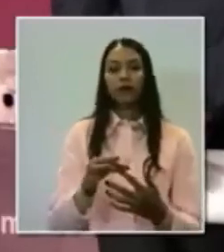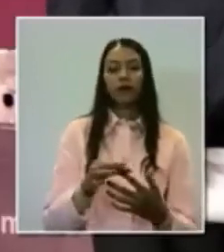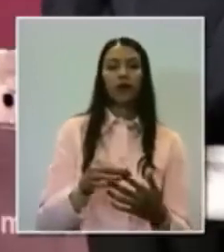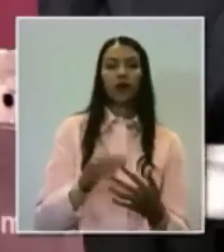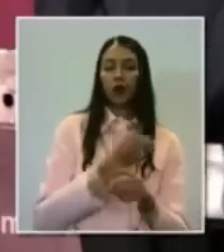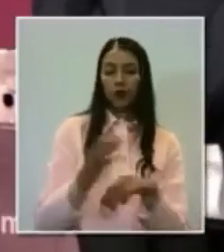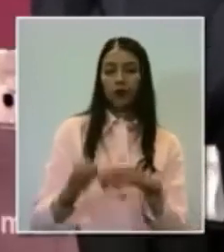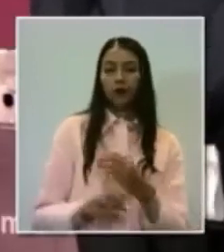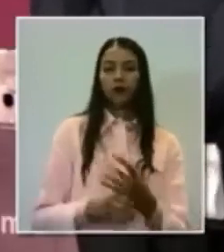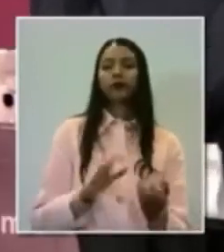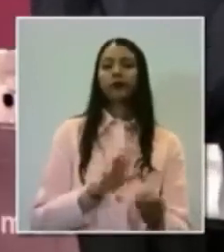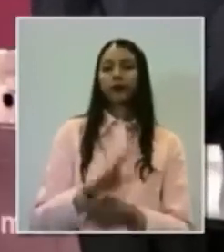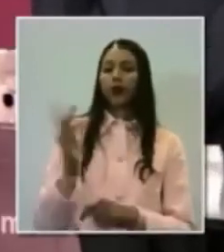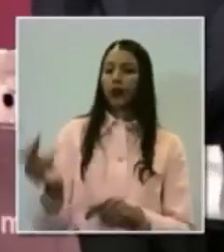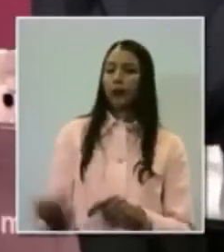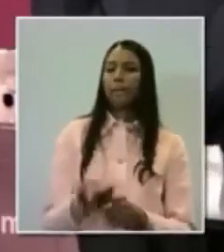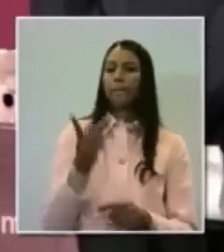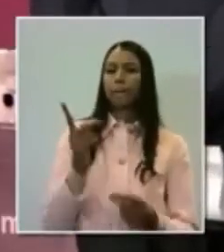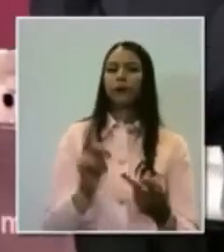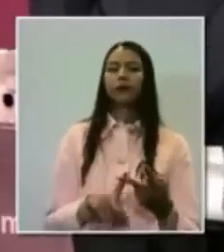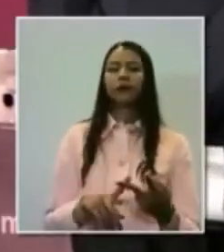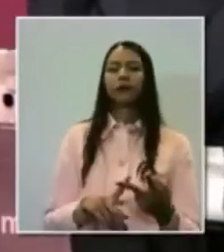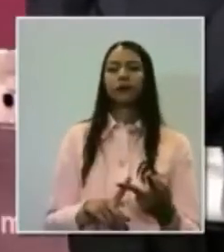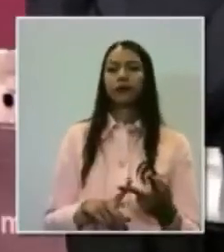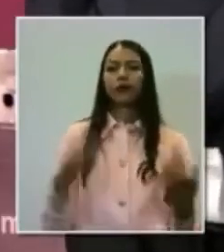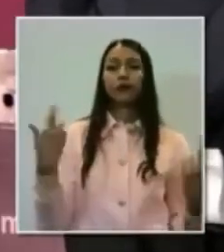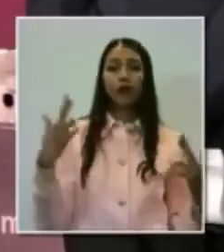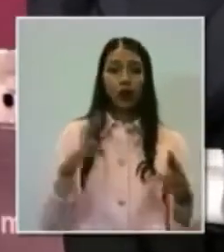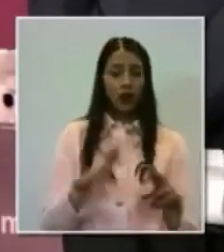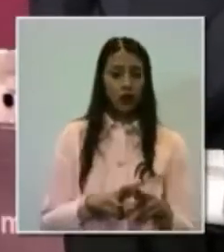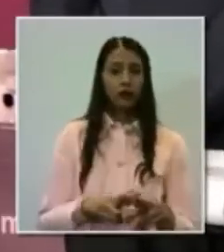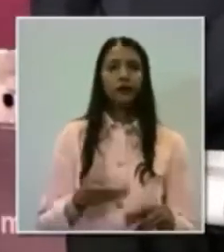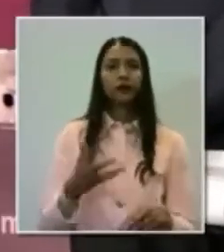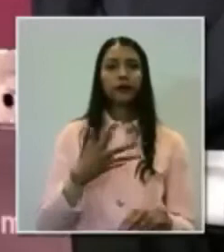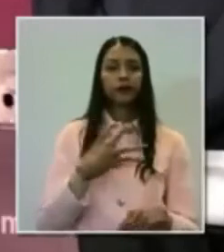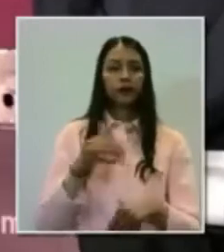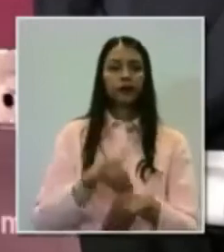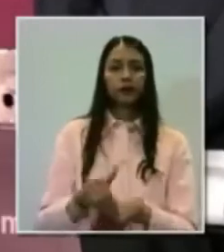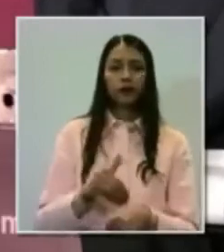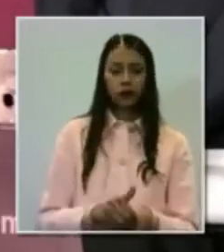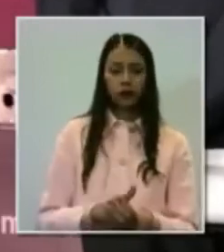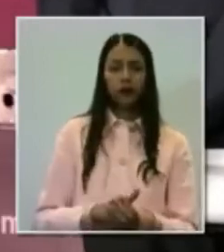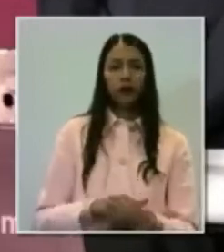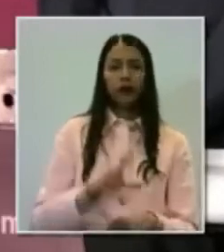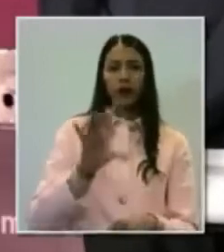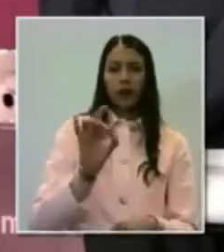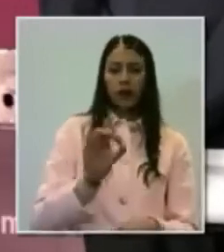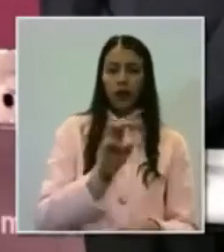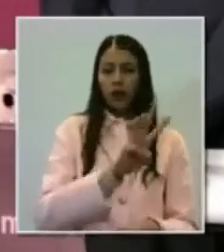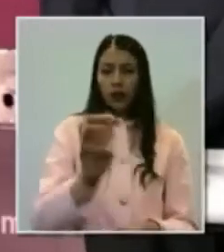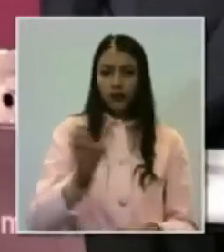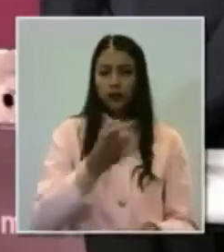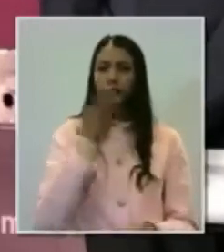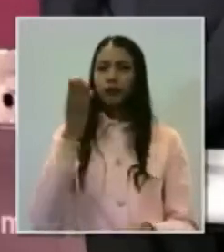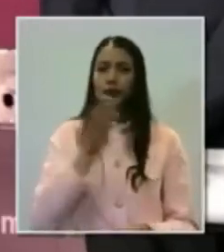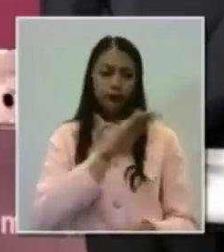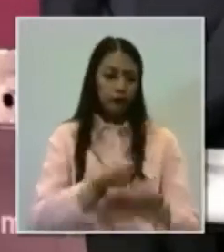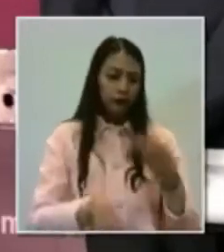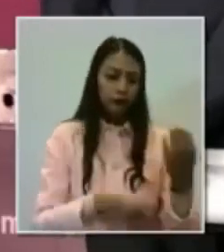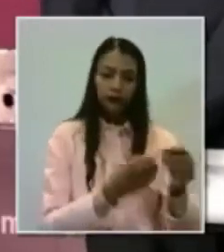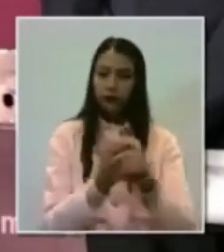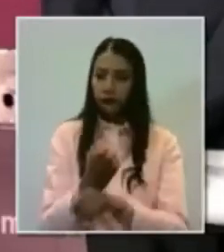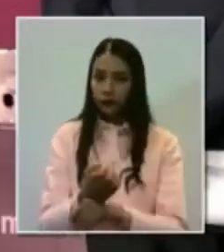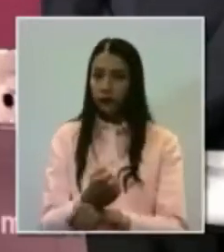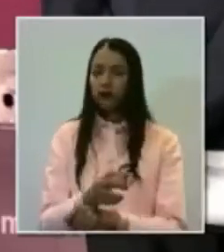En cuanto a la pregunta referente a de los maestros, tenemos el número, son 300 escuelas en todo el